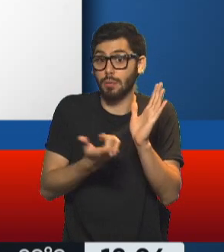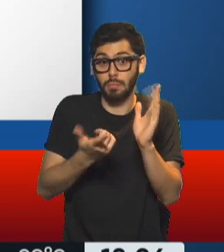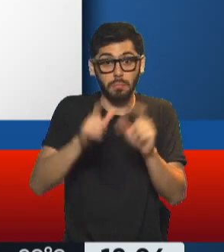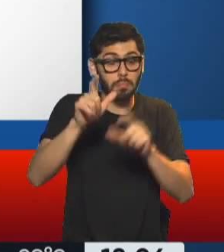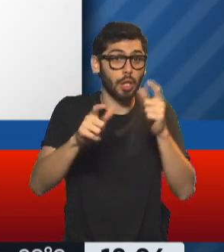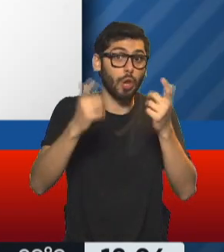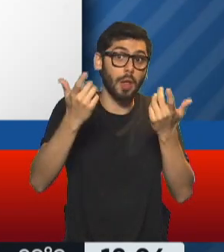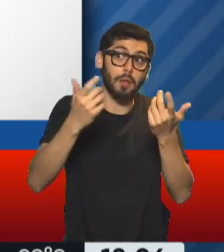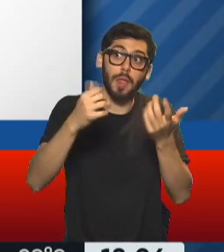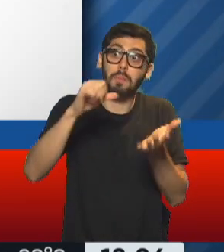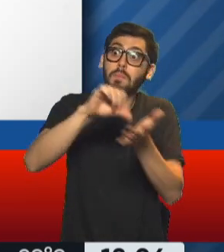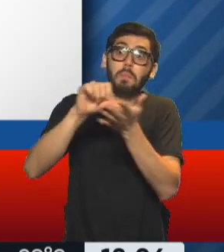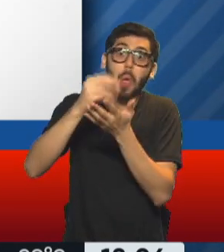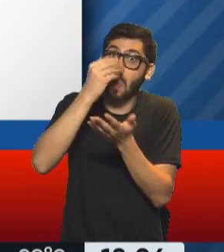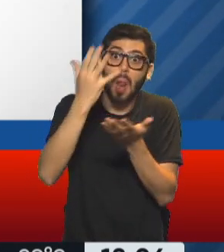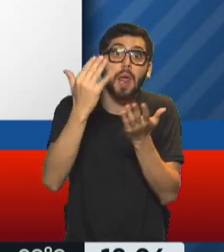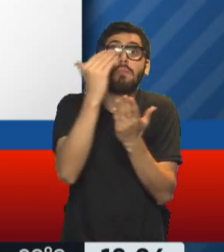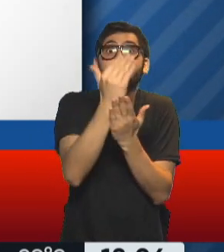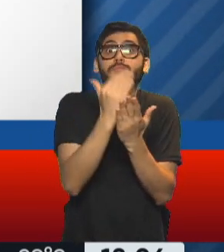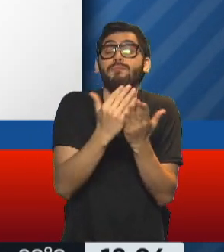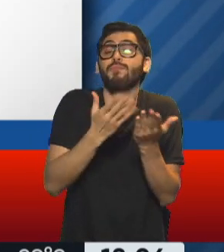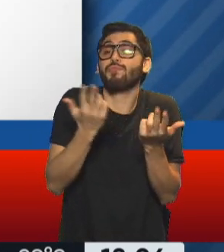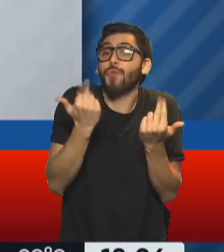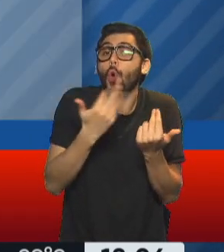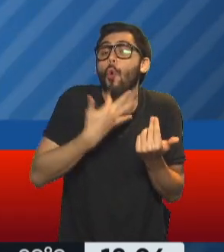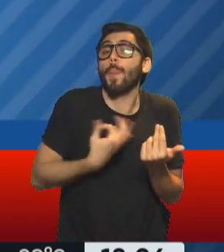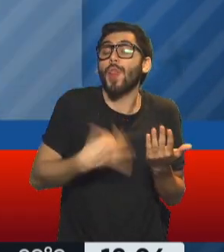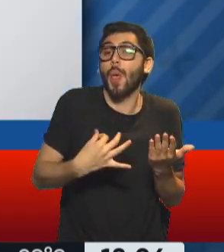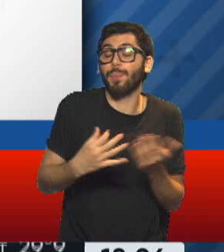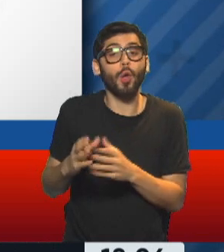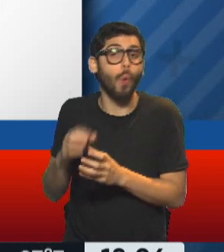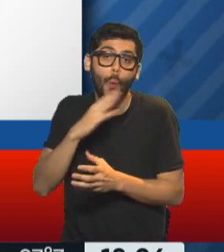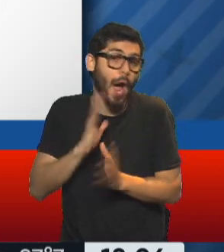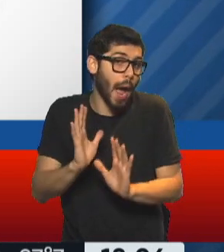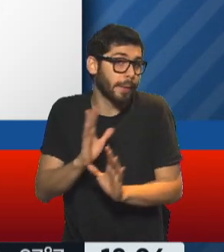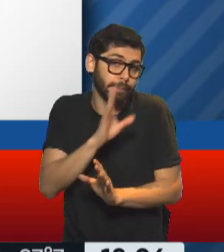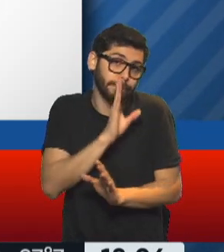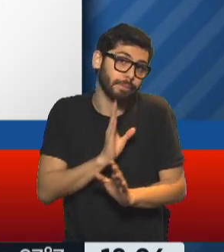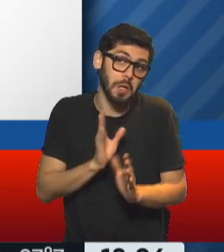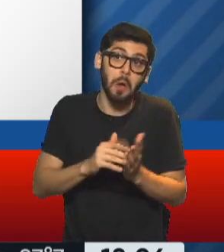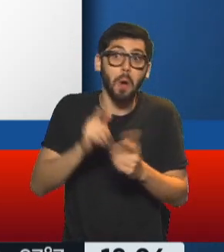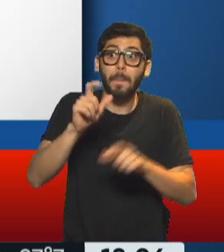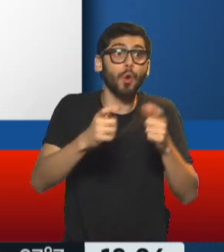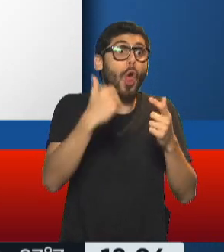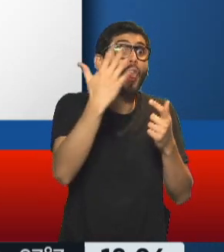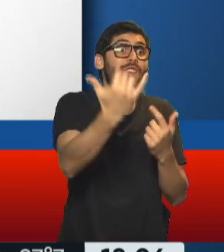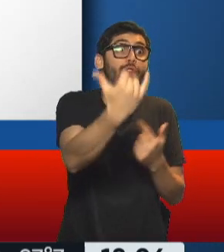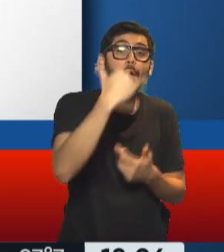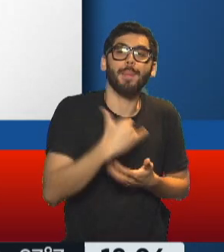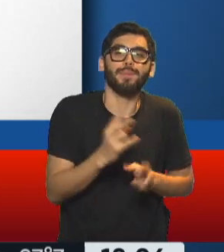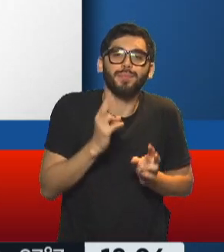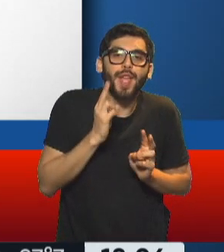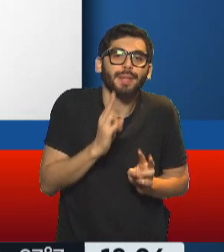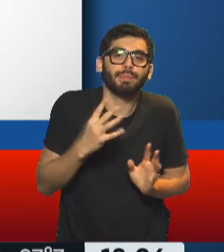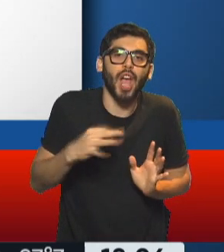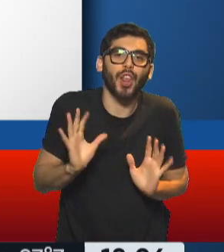Boca tiene que jugar. Sí. Boca tiene que jugar. Pero en la Argentina, cualquiera que viene desde afuera tiene que respetar absolutamente eso. Ahora,